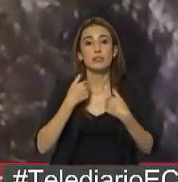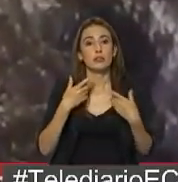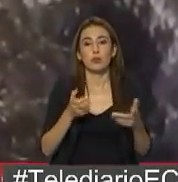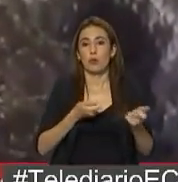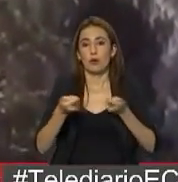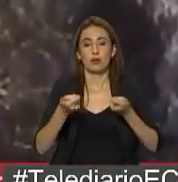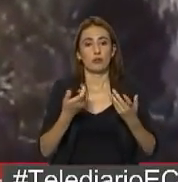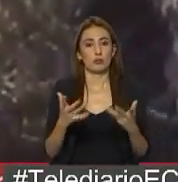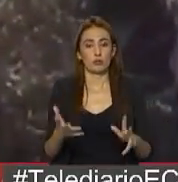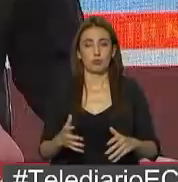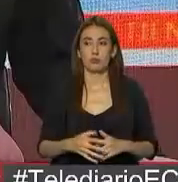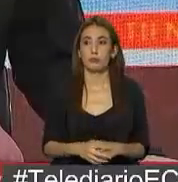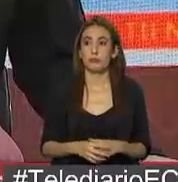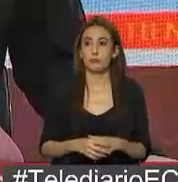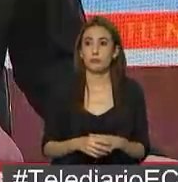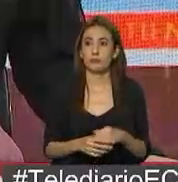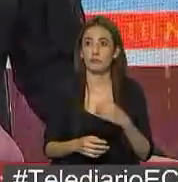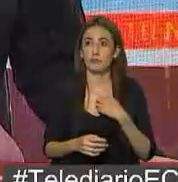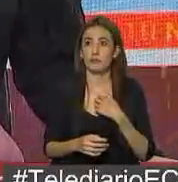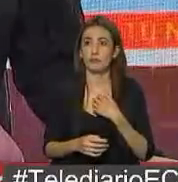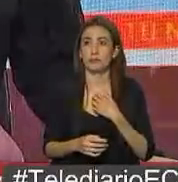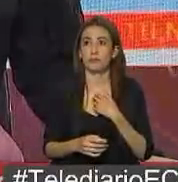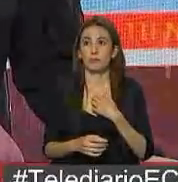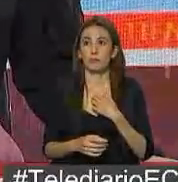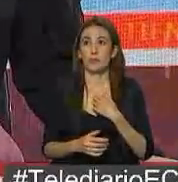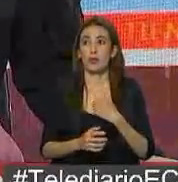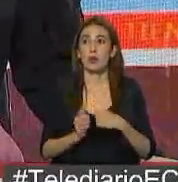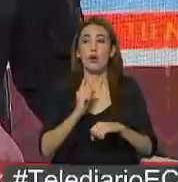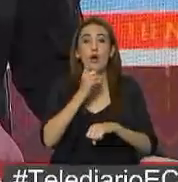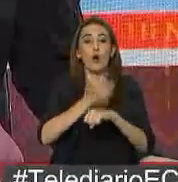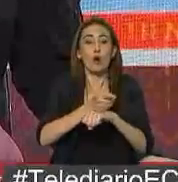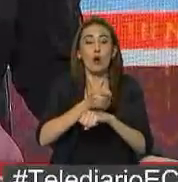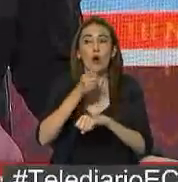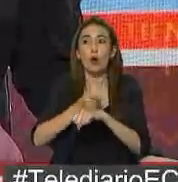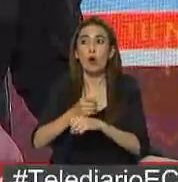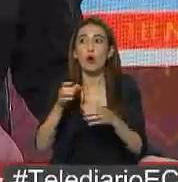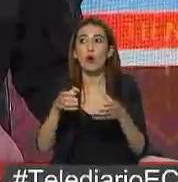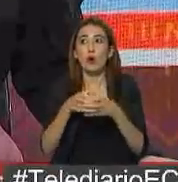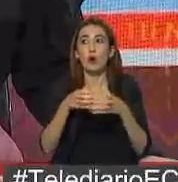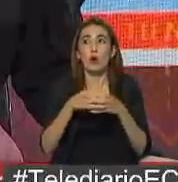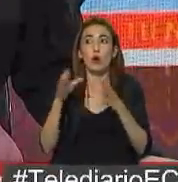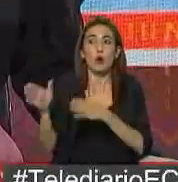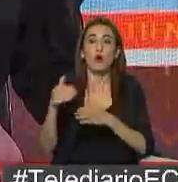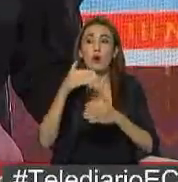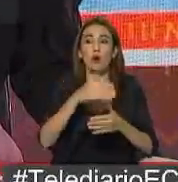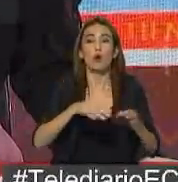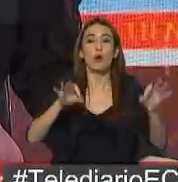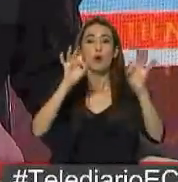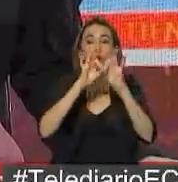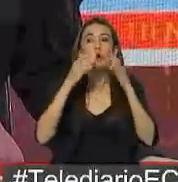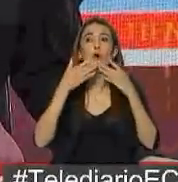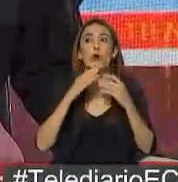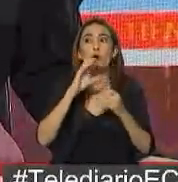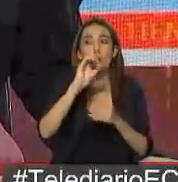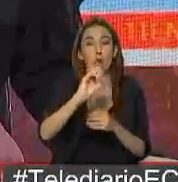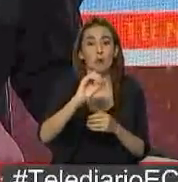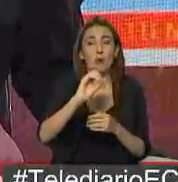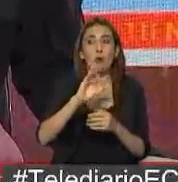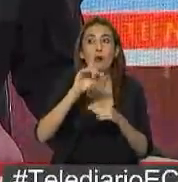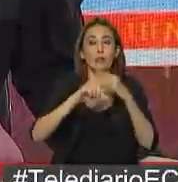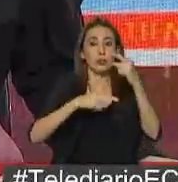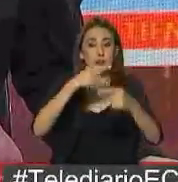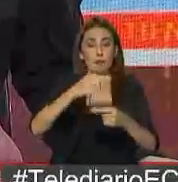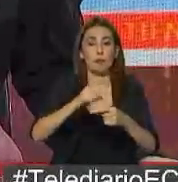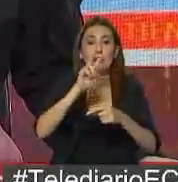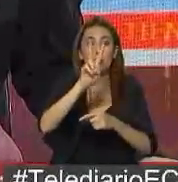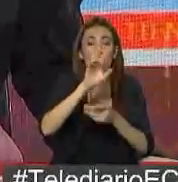Alex Llanos, Ecuador TV. Órdenes de captura a los hermanos Michel y Abdalá Bucaram Puley, así como a su esposa Gabriela Pazmiño Pino.